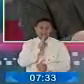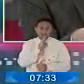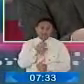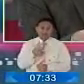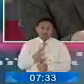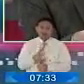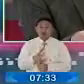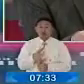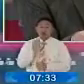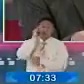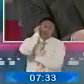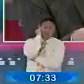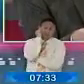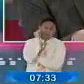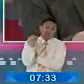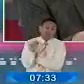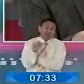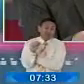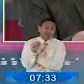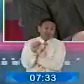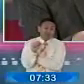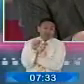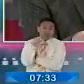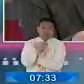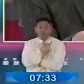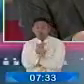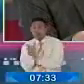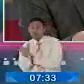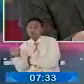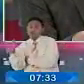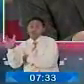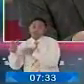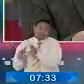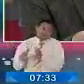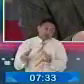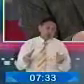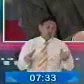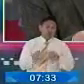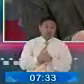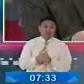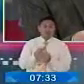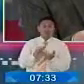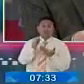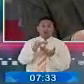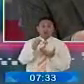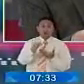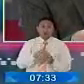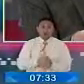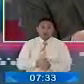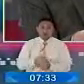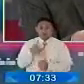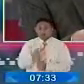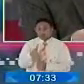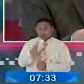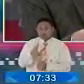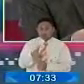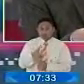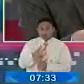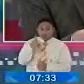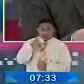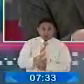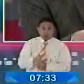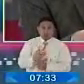colas inmensas, los pasos laterales para no tener que entrar dentro de los cantones para poder cruzar